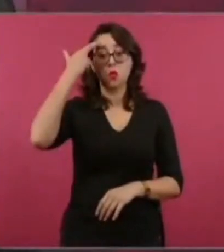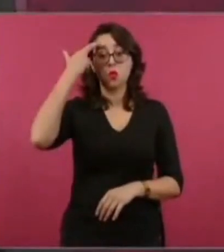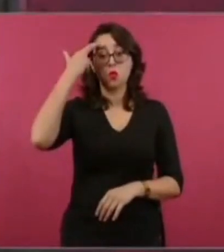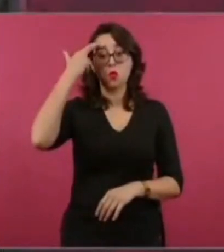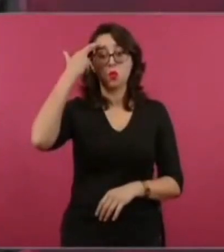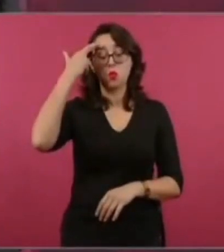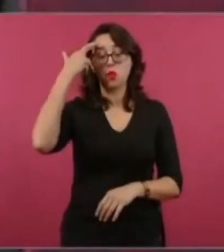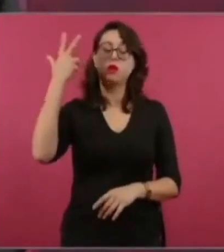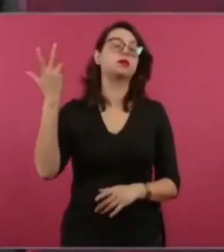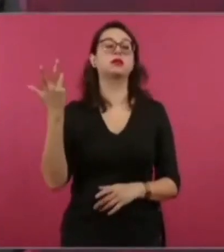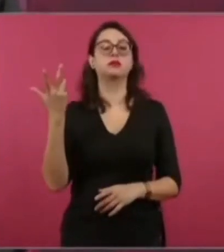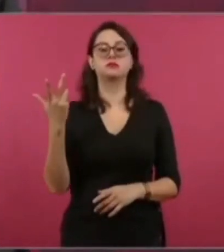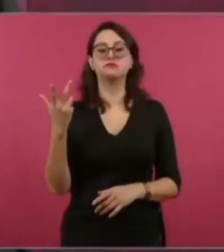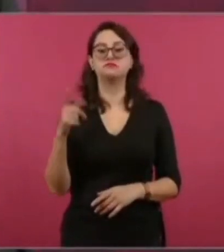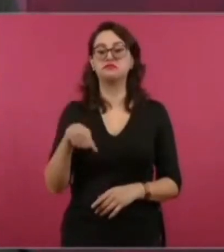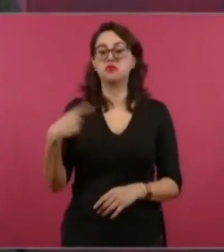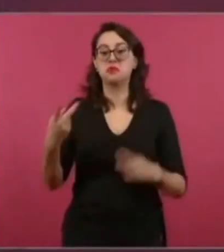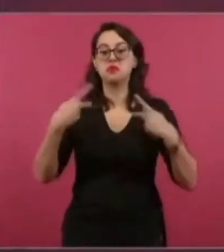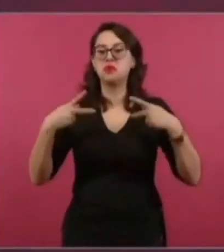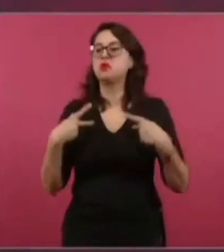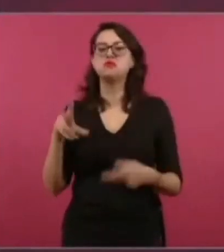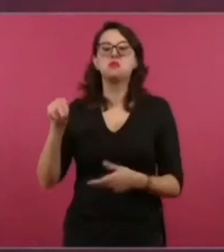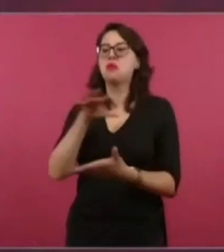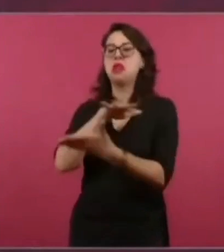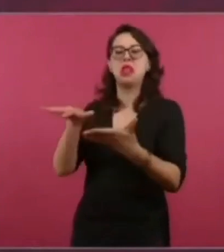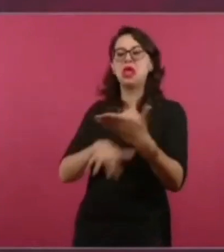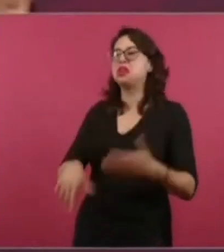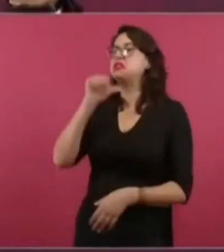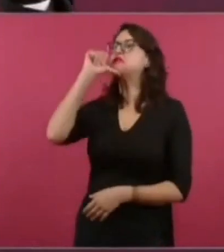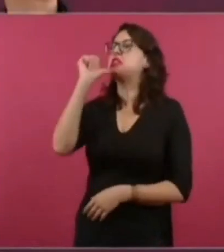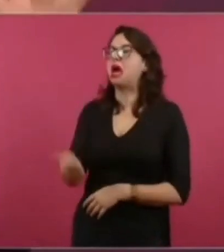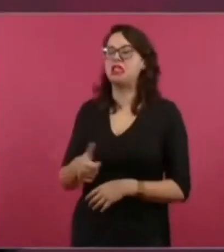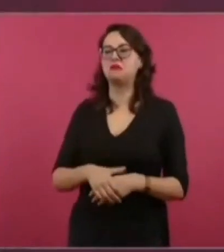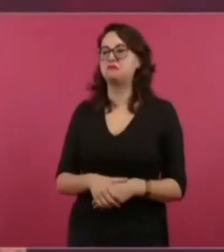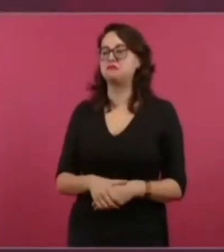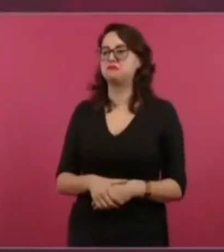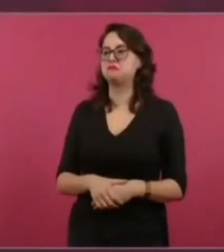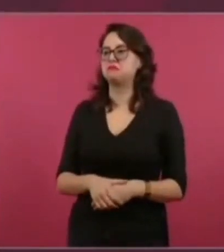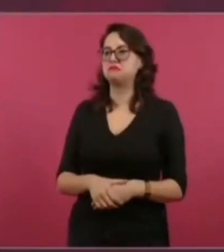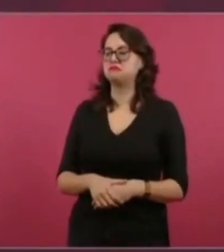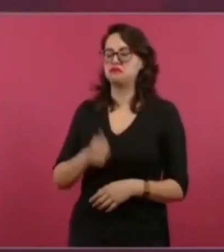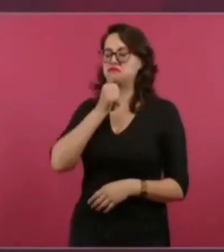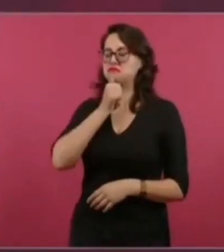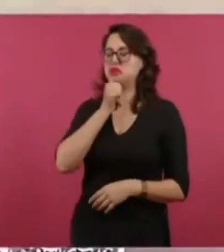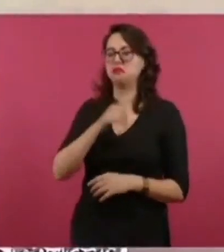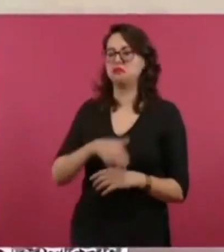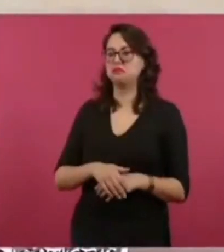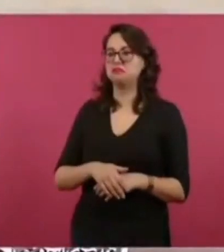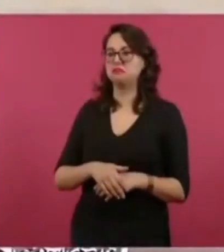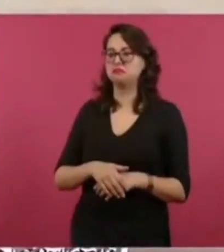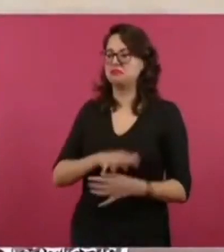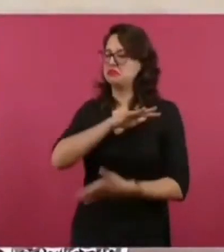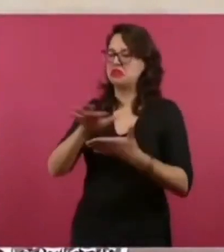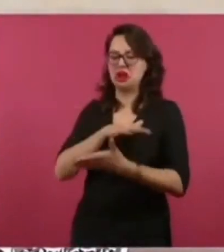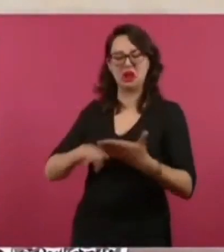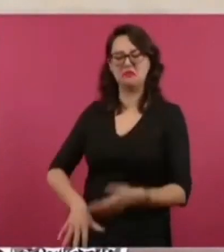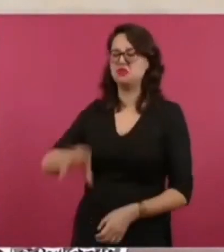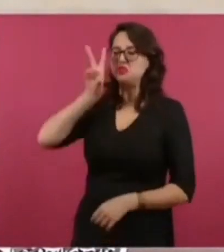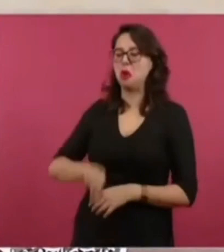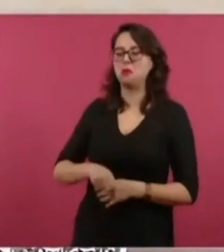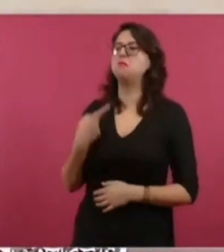en la mayoría de los estados, los gobernadores, gobernadoras, no van a